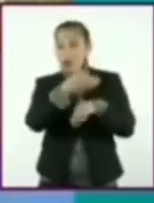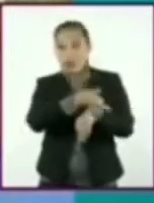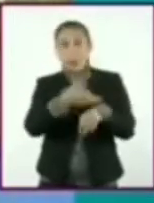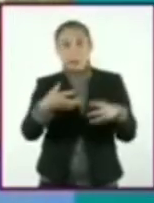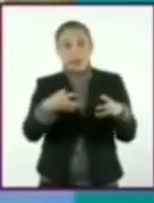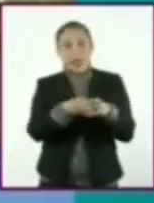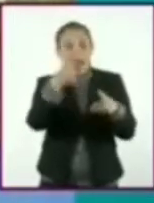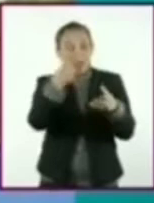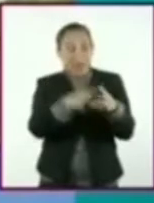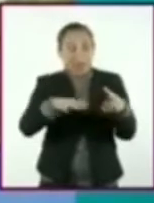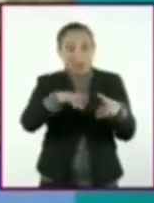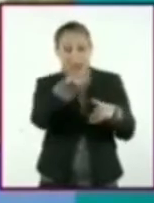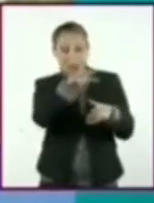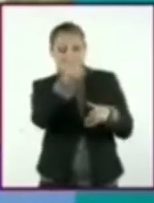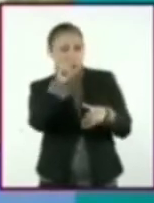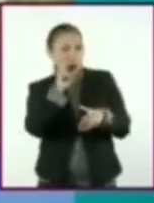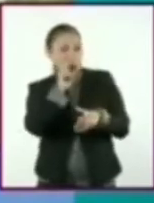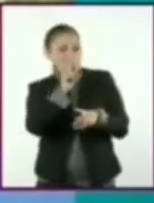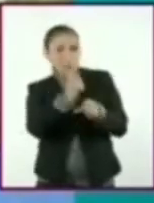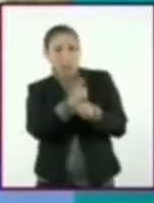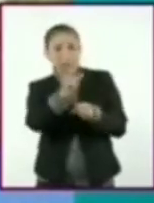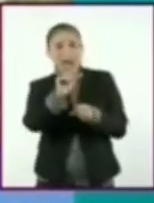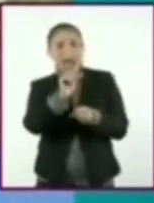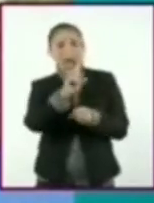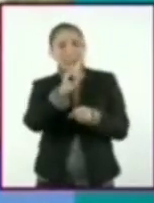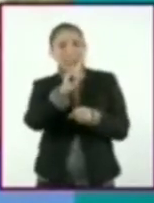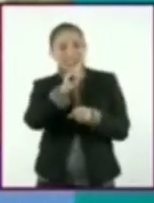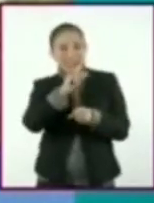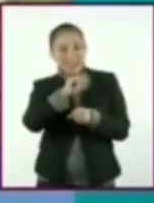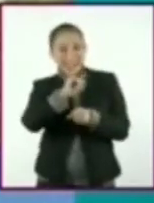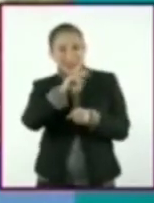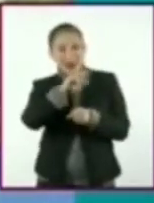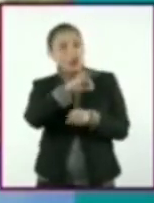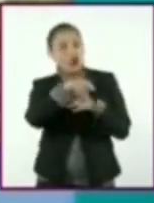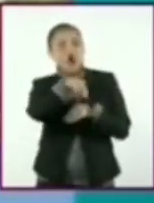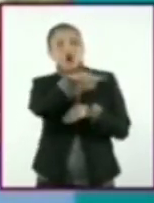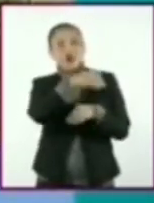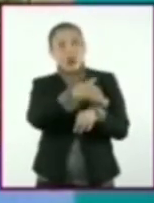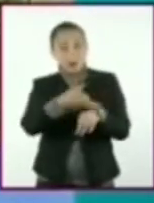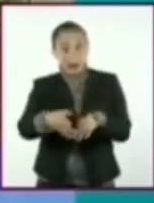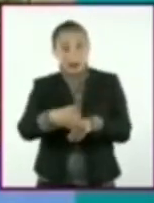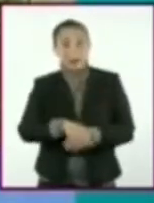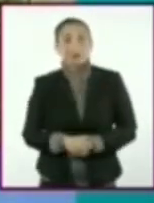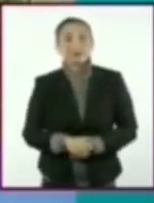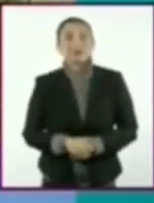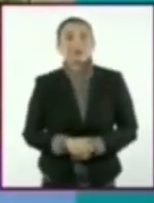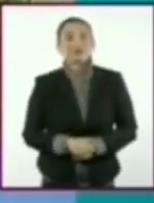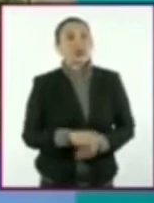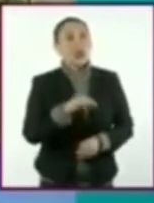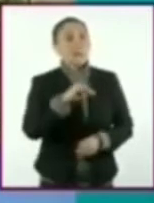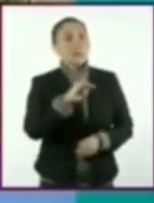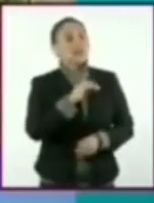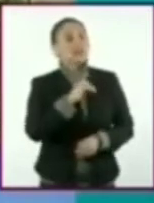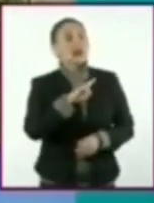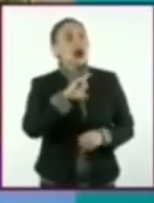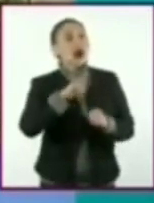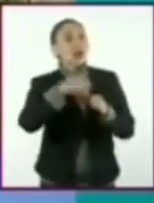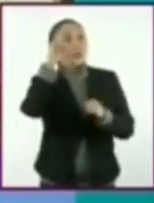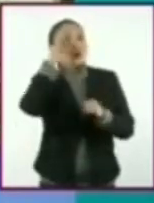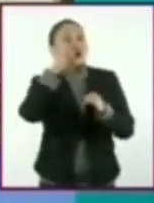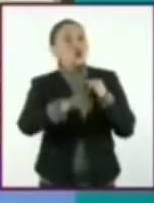porque dentro de una actitud adictiva, de una conducta adictiva, todos salen afectados de esa situación. Michelle, ¿algún comentario